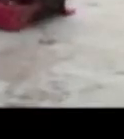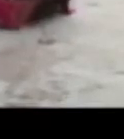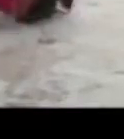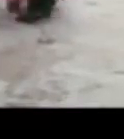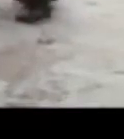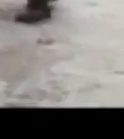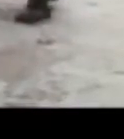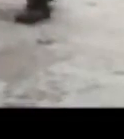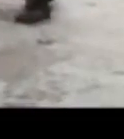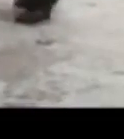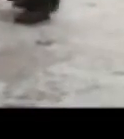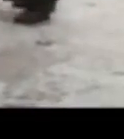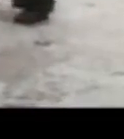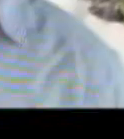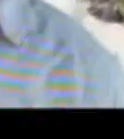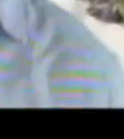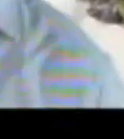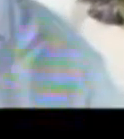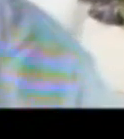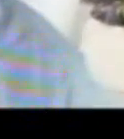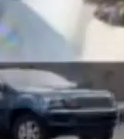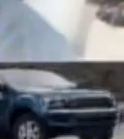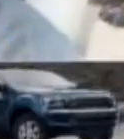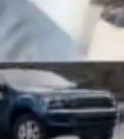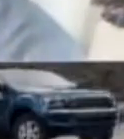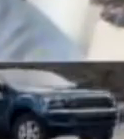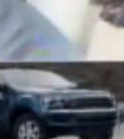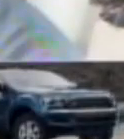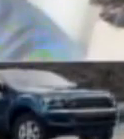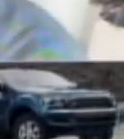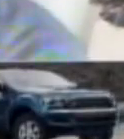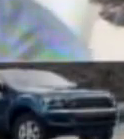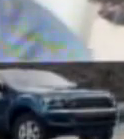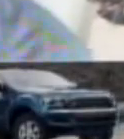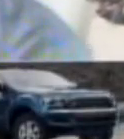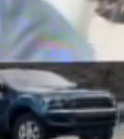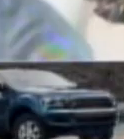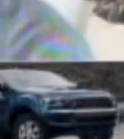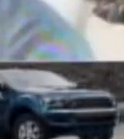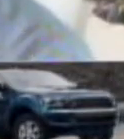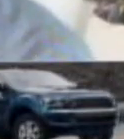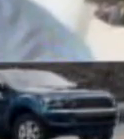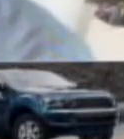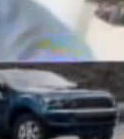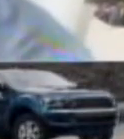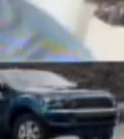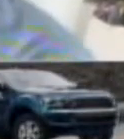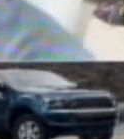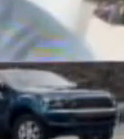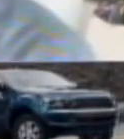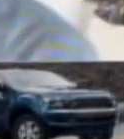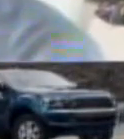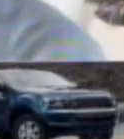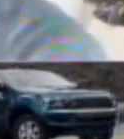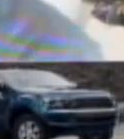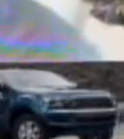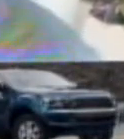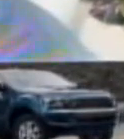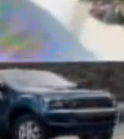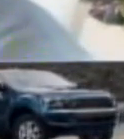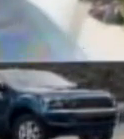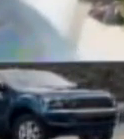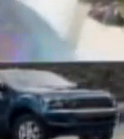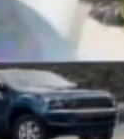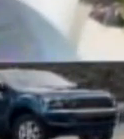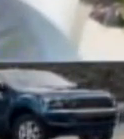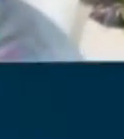conmemora la llegada del niño Jesús. Esto se viene realizando año a año. Todos los años hacemos esta actividad.